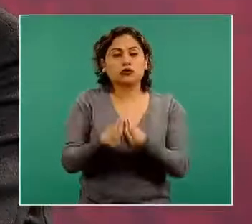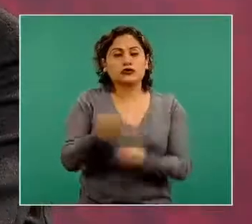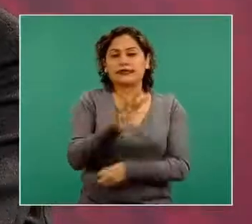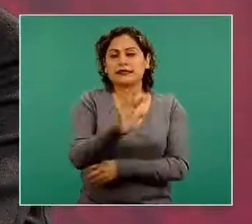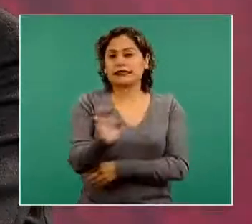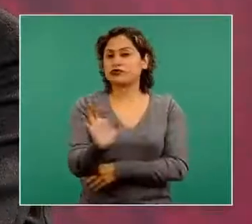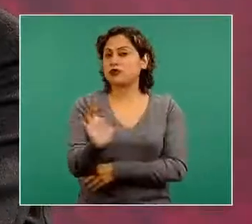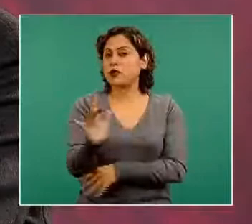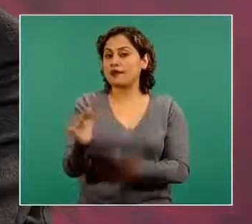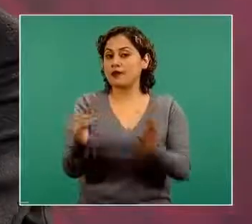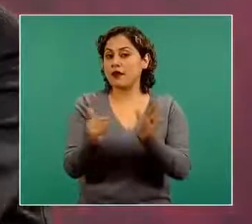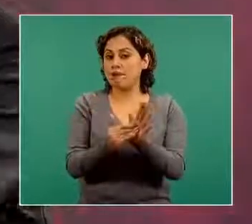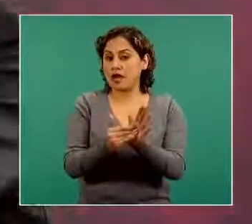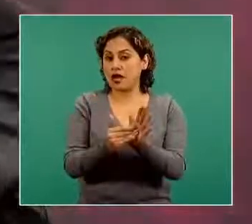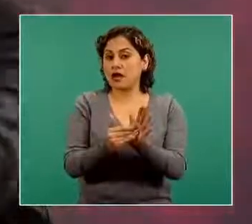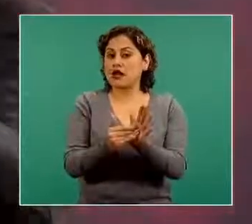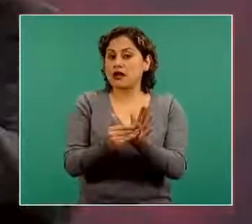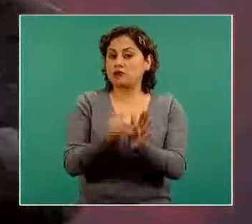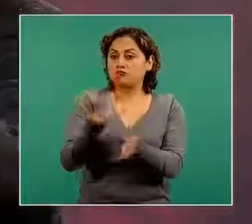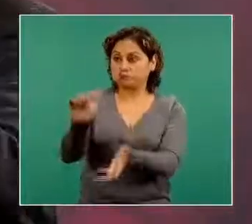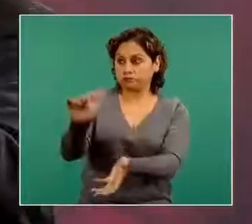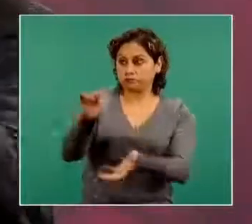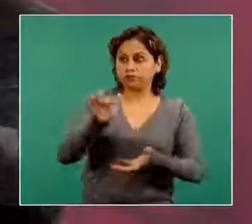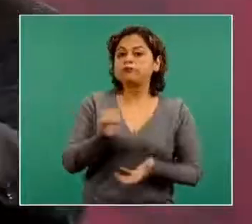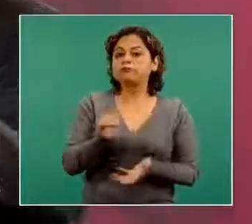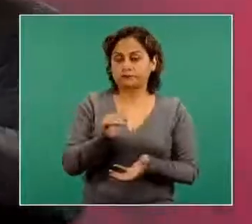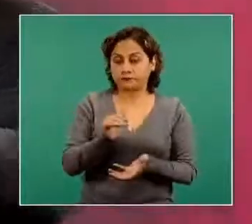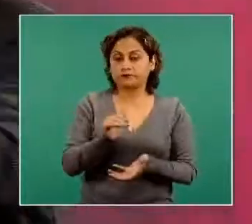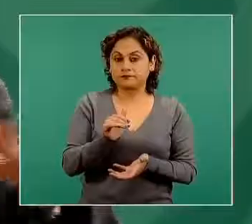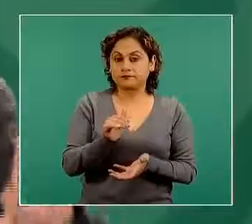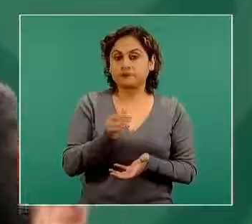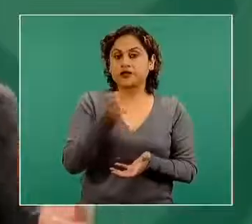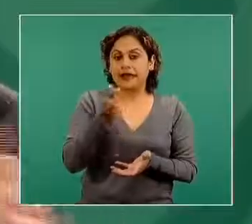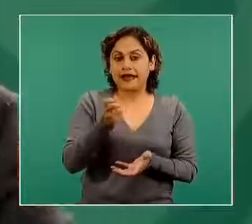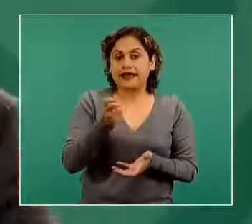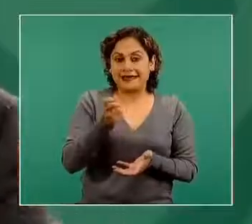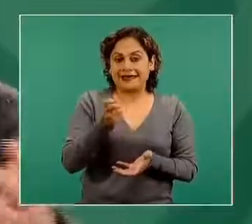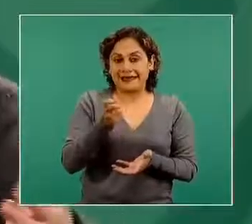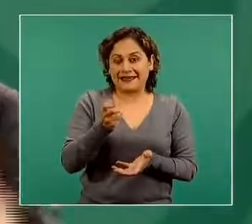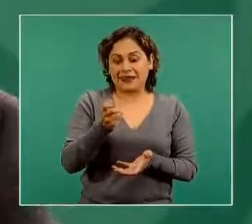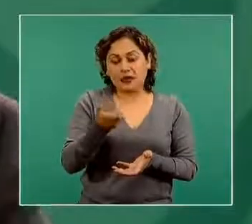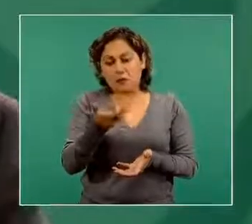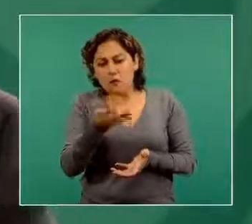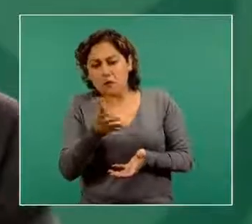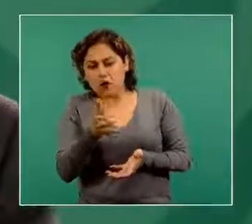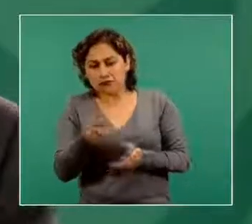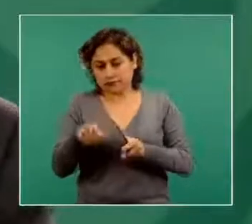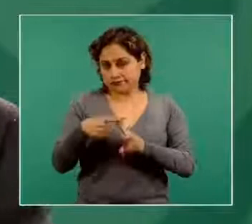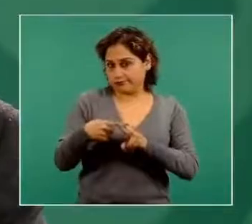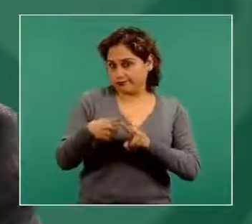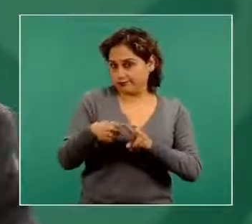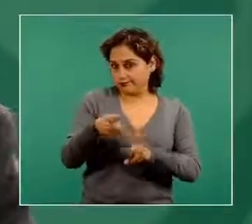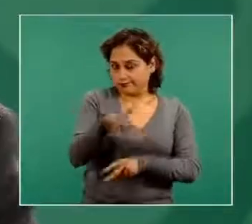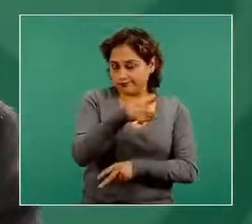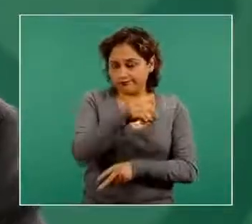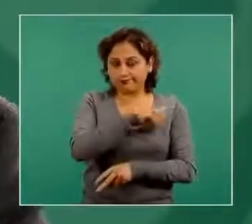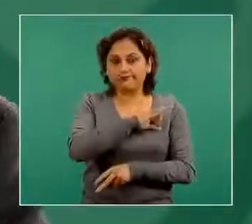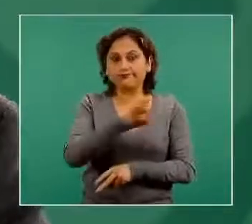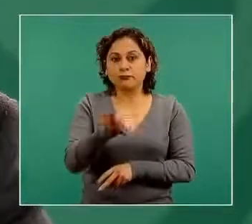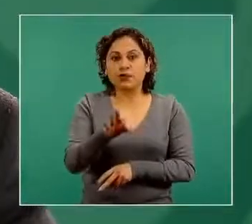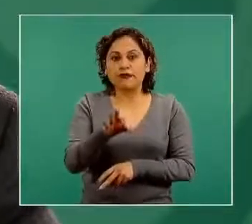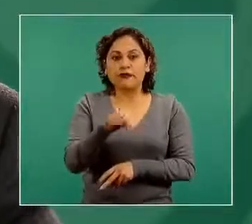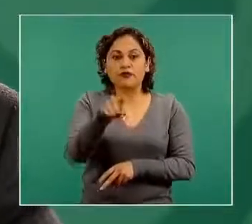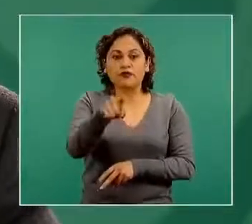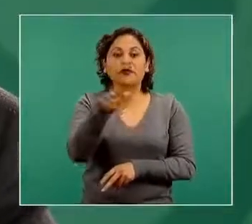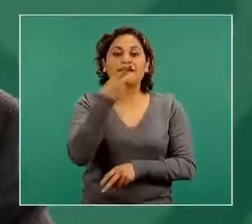550,000 dosis. Y eso es donde salía justamente esta cifra cercana, hay que hacer la multiplicación, a lo que usted